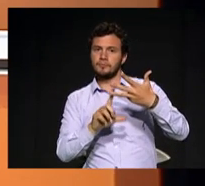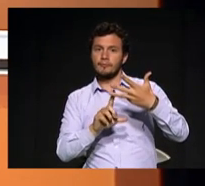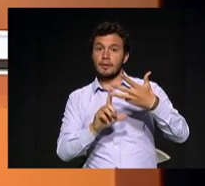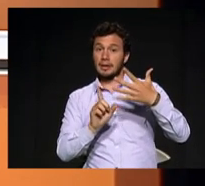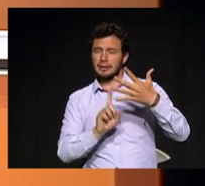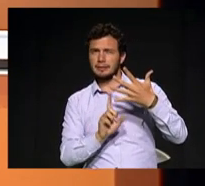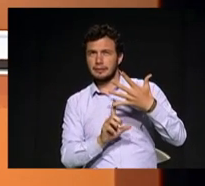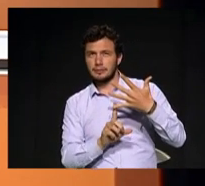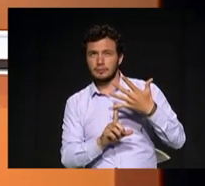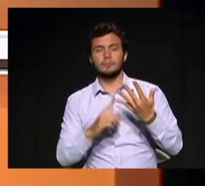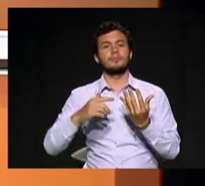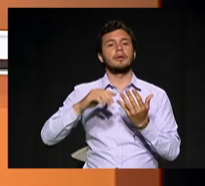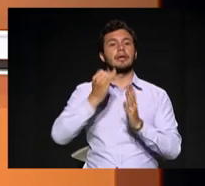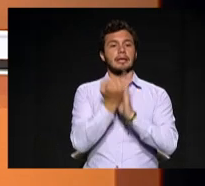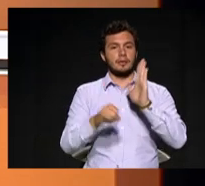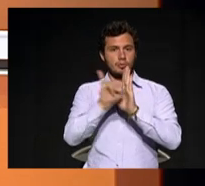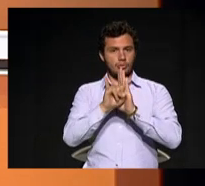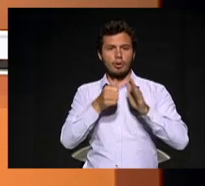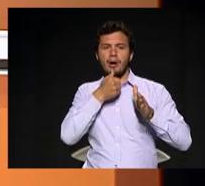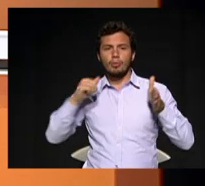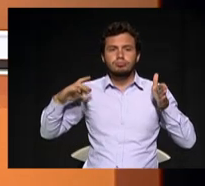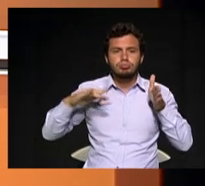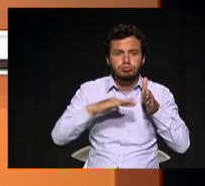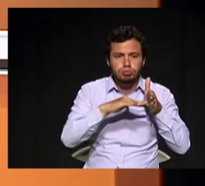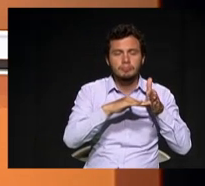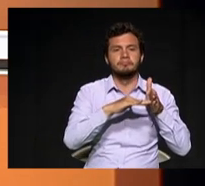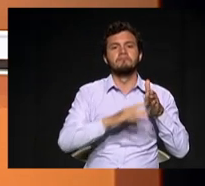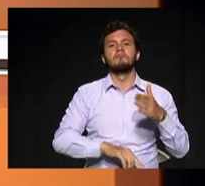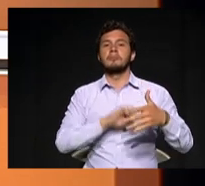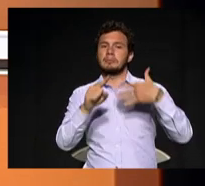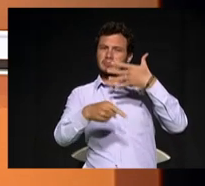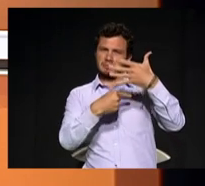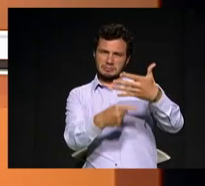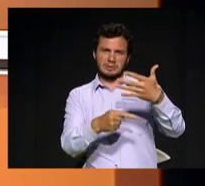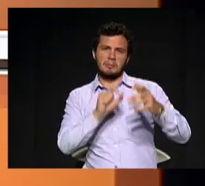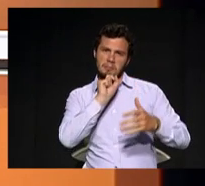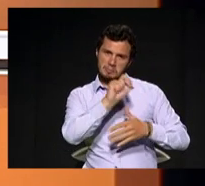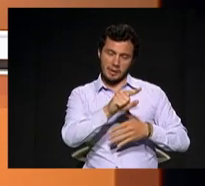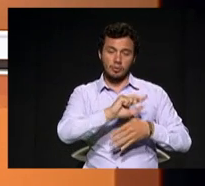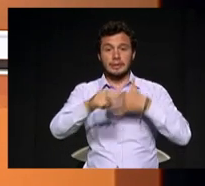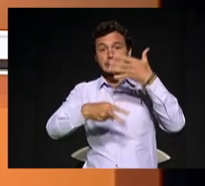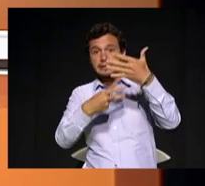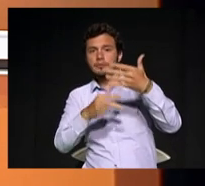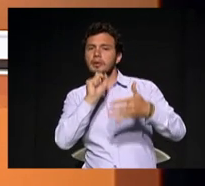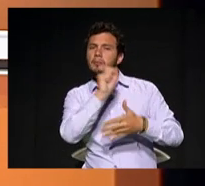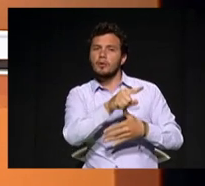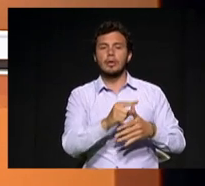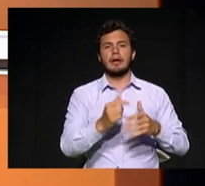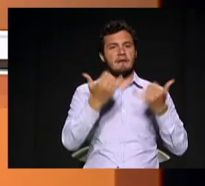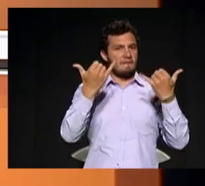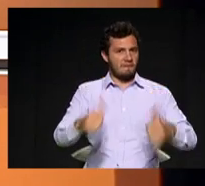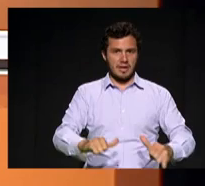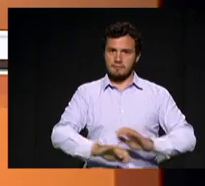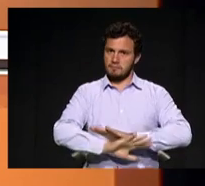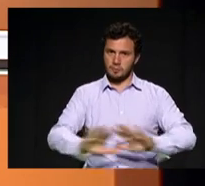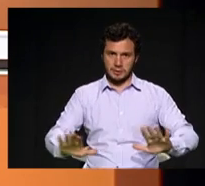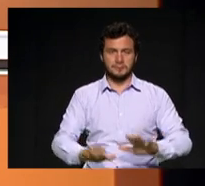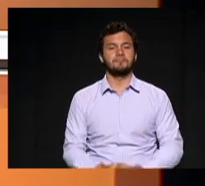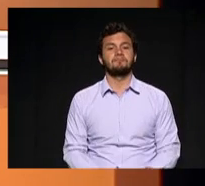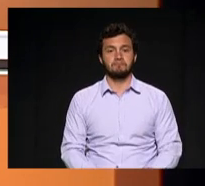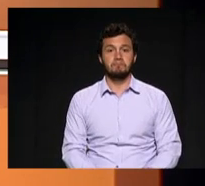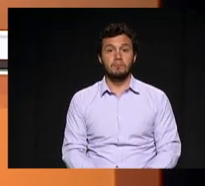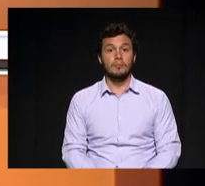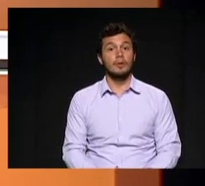específico pero la misma para todos los candidatos y la séptima es un minuto para la despedida y para la conclusión ustedes nuestros queridos